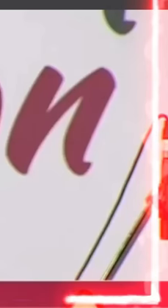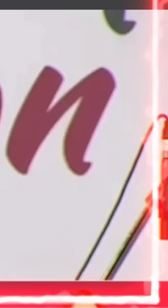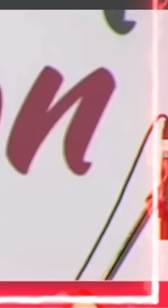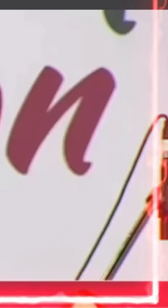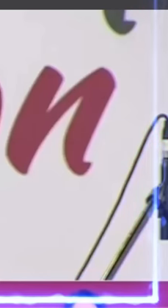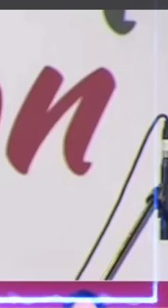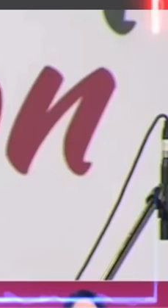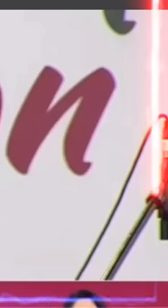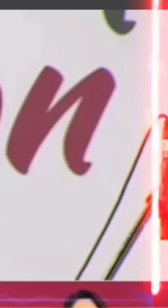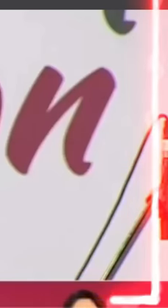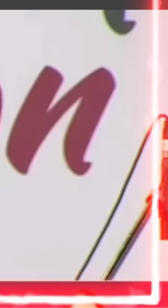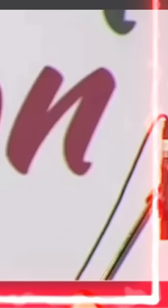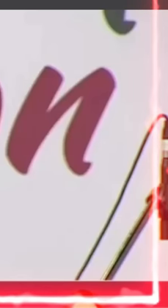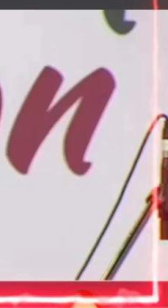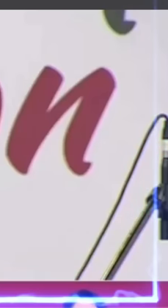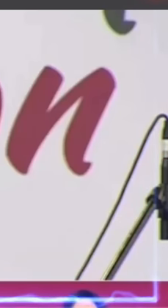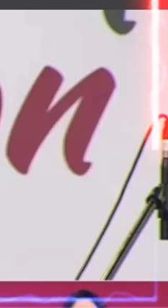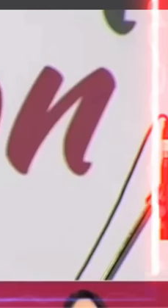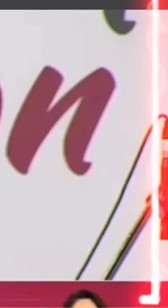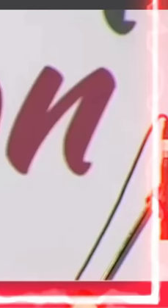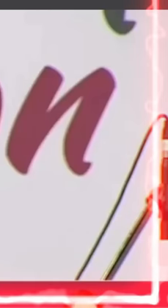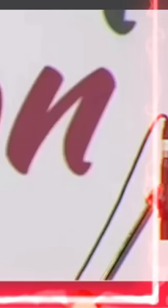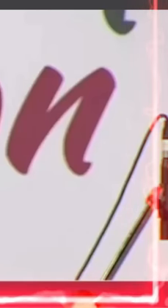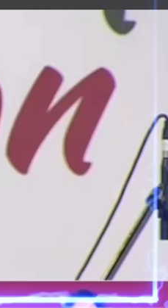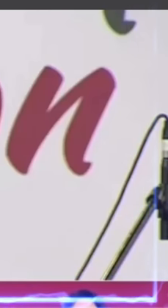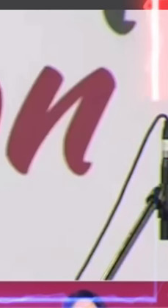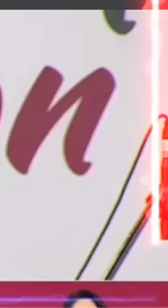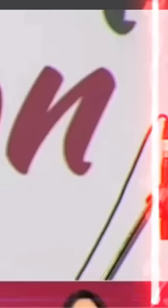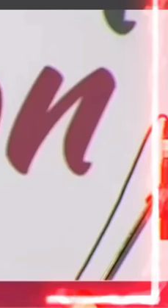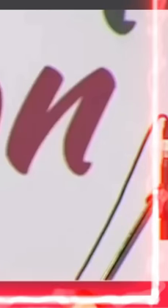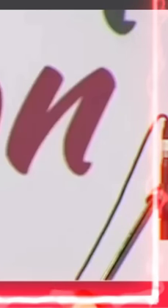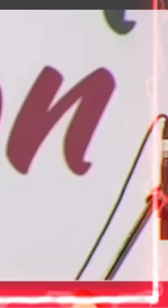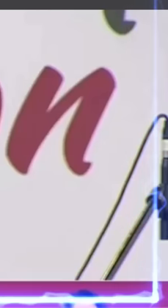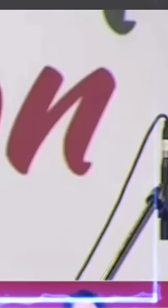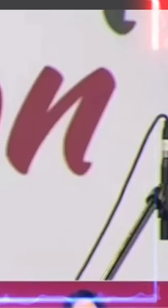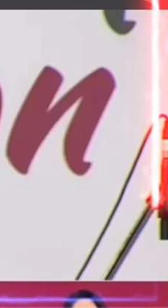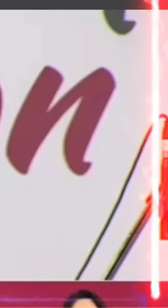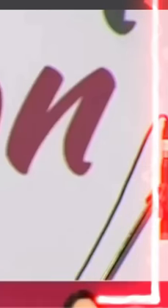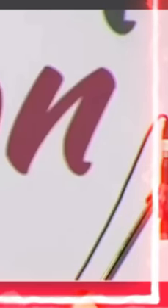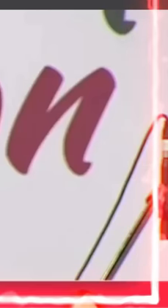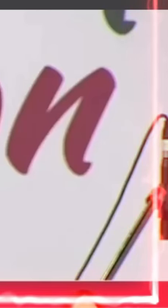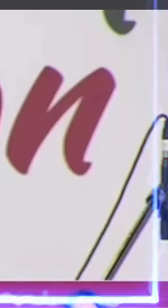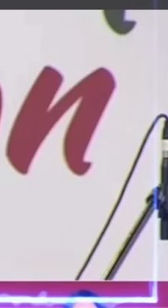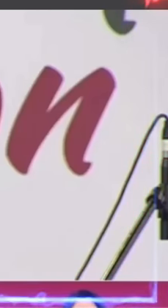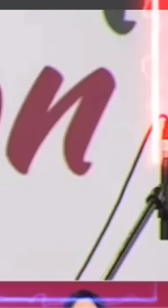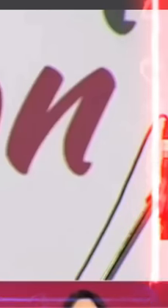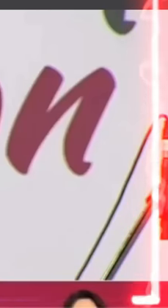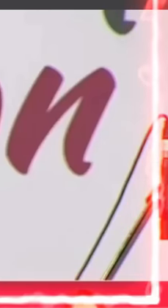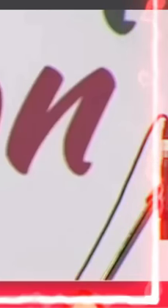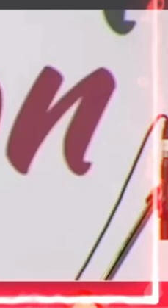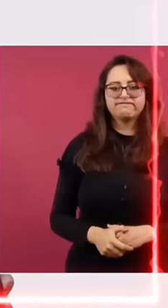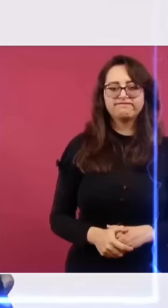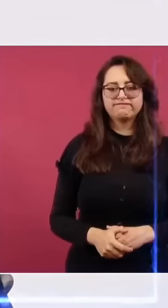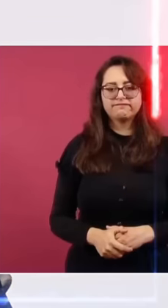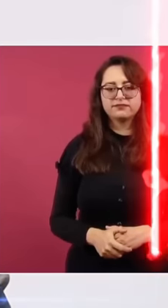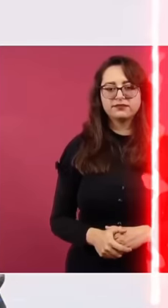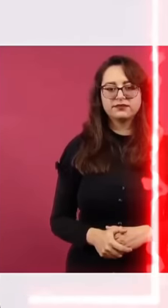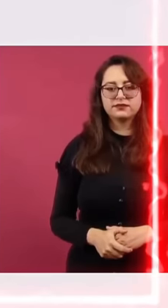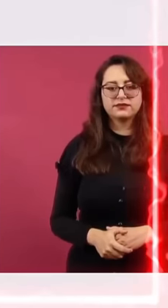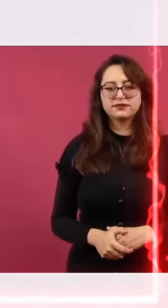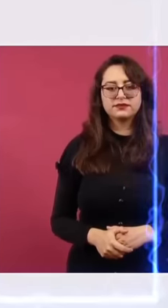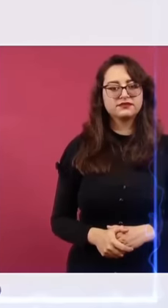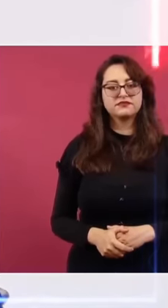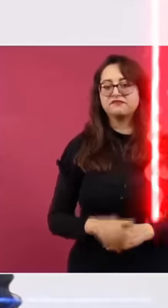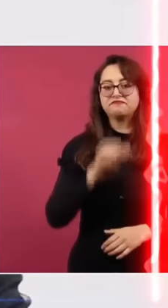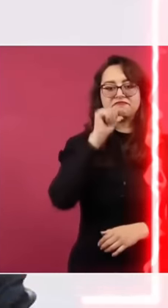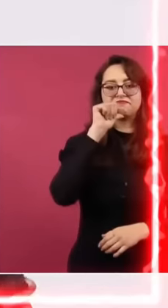cambalache de los bienes de lorette por los bienes de la familia del presidente López Obrador no